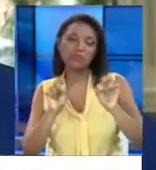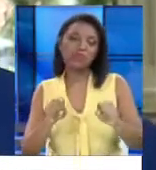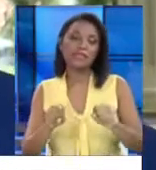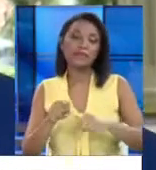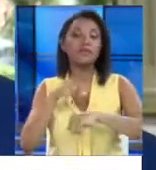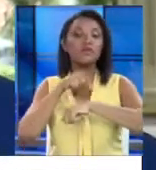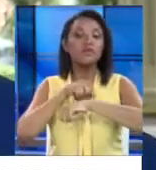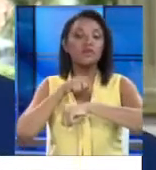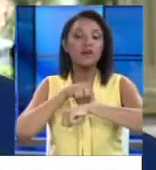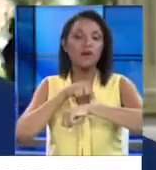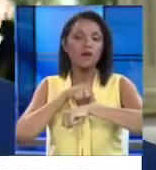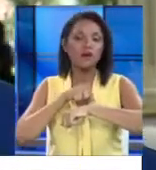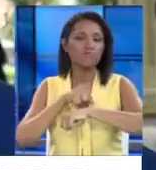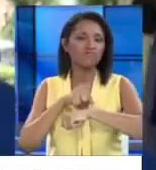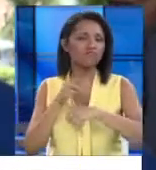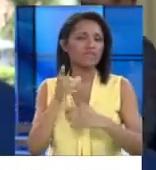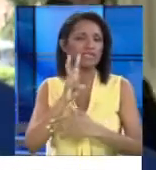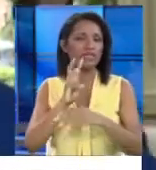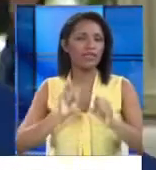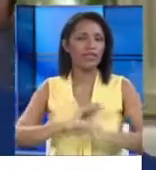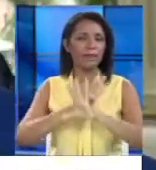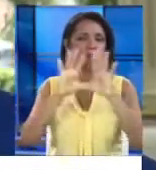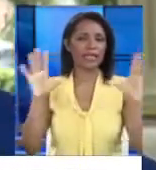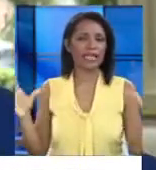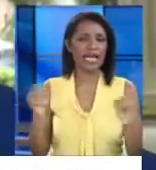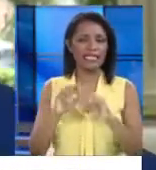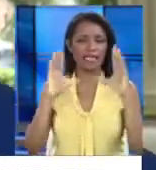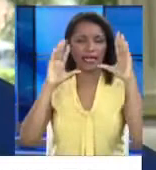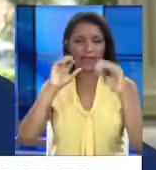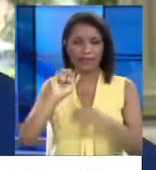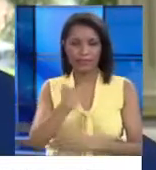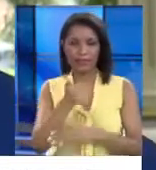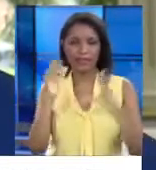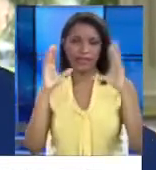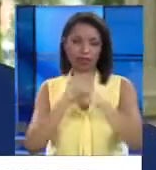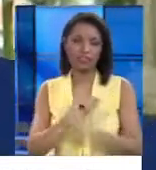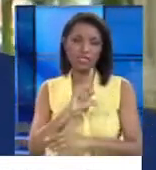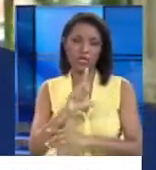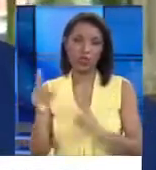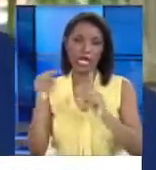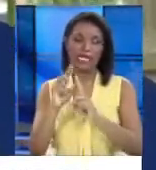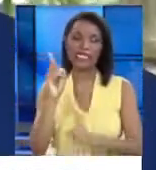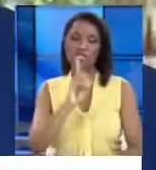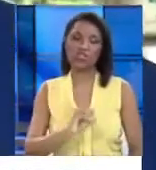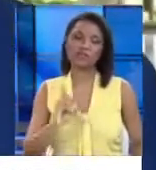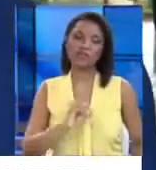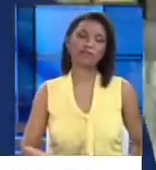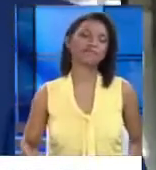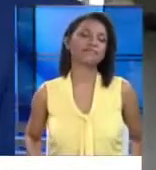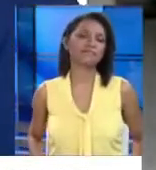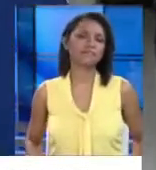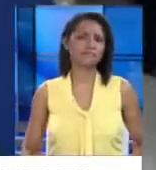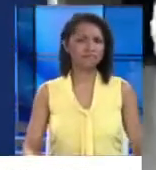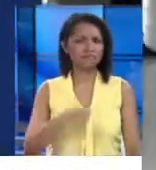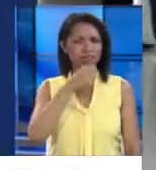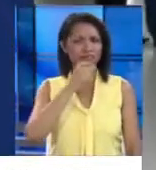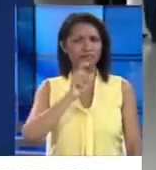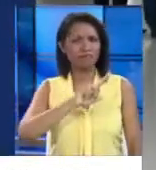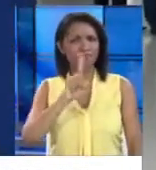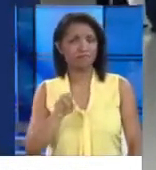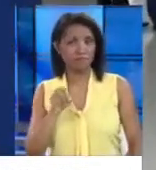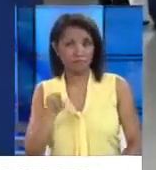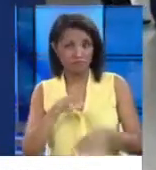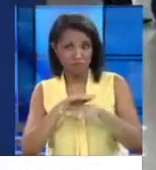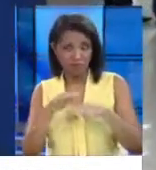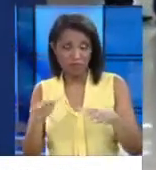atender en este proceso de 6 de la mañana a 10 de la noche, de lunes a domingo. Para que estemos claros, esto va a significar ya, si usted recolecta